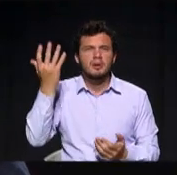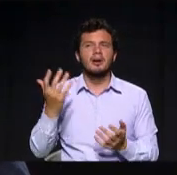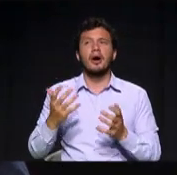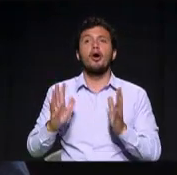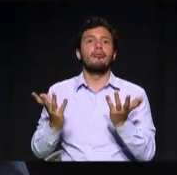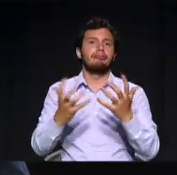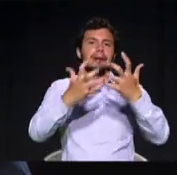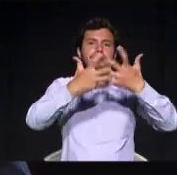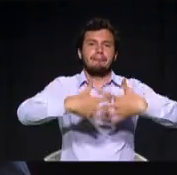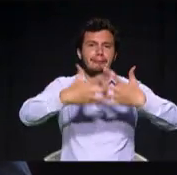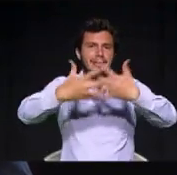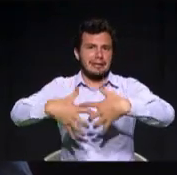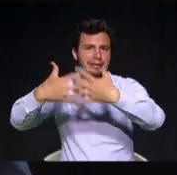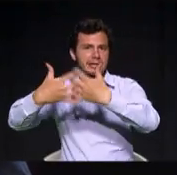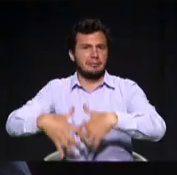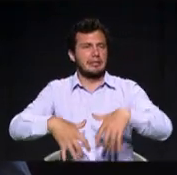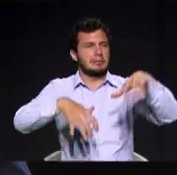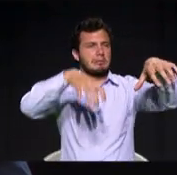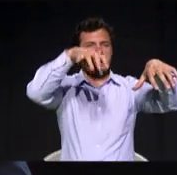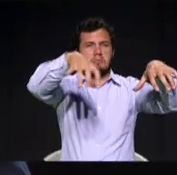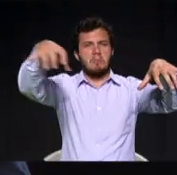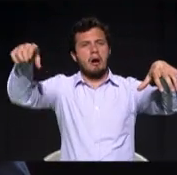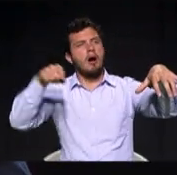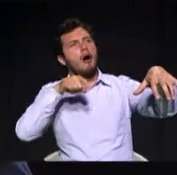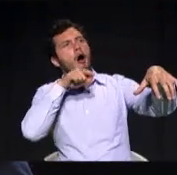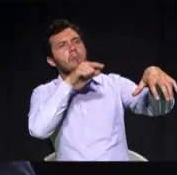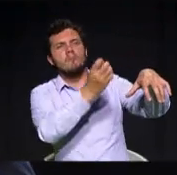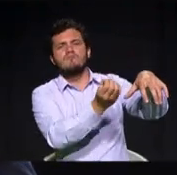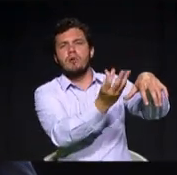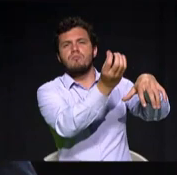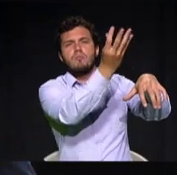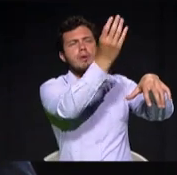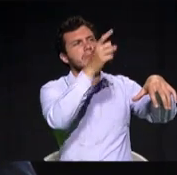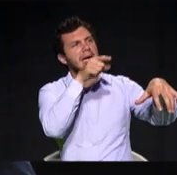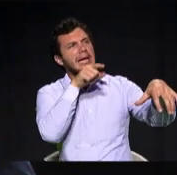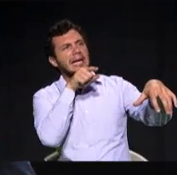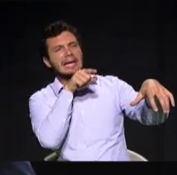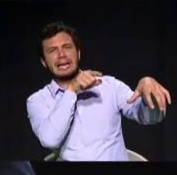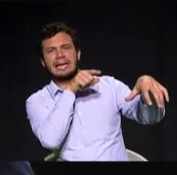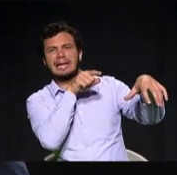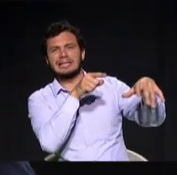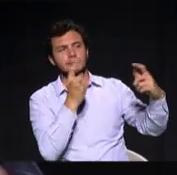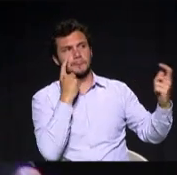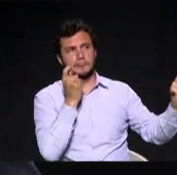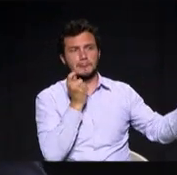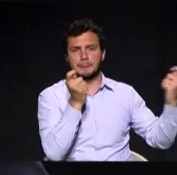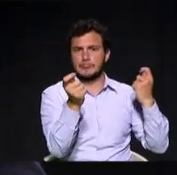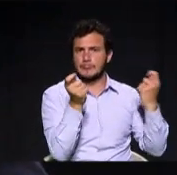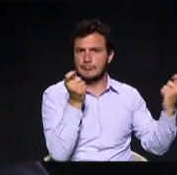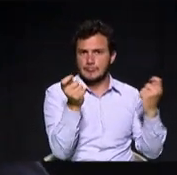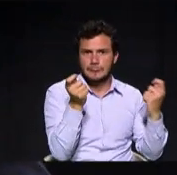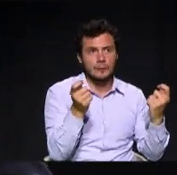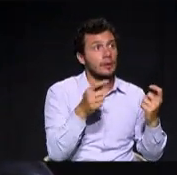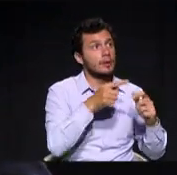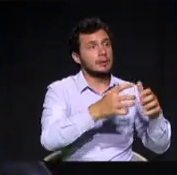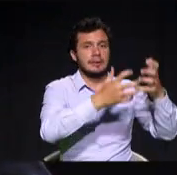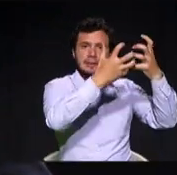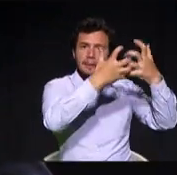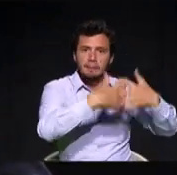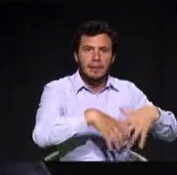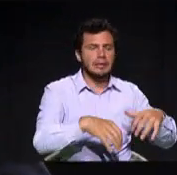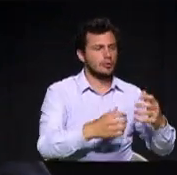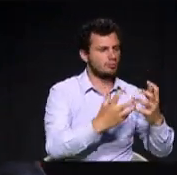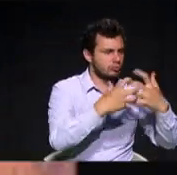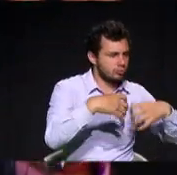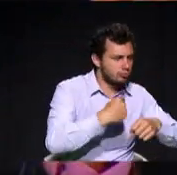en tema de filtros en tema de controlar a las emisiones que ellos o que está industrias hacen por el otro